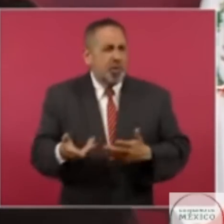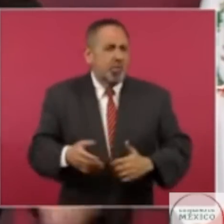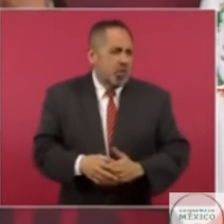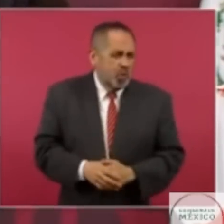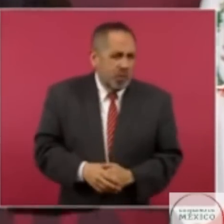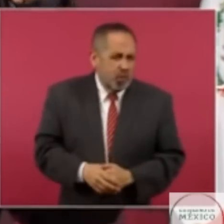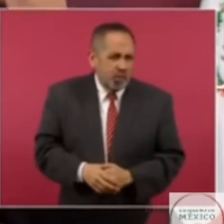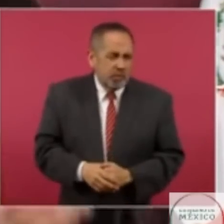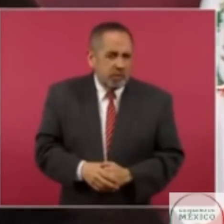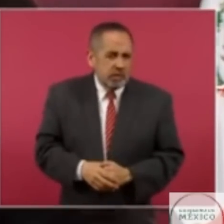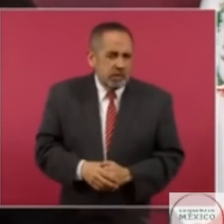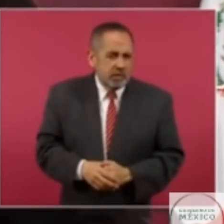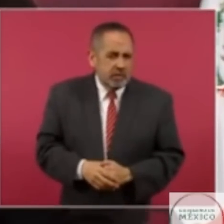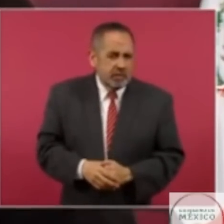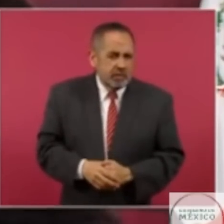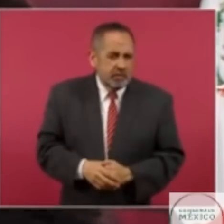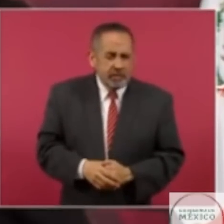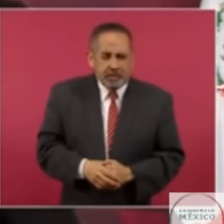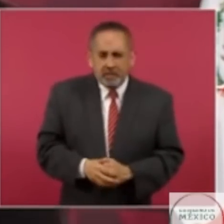Pero